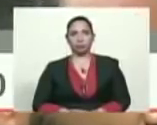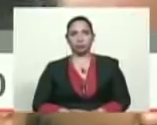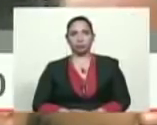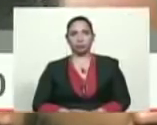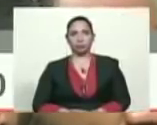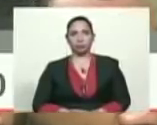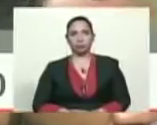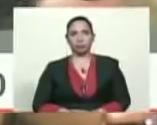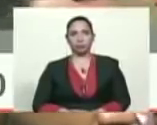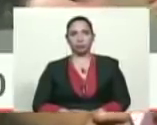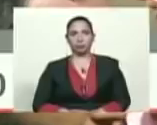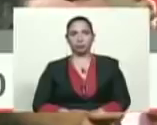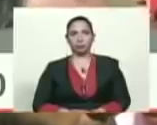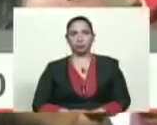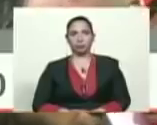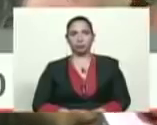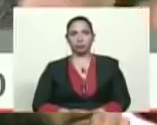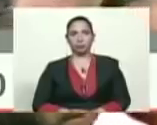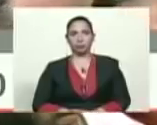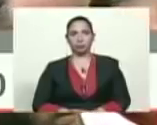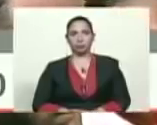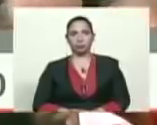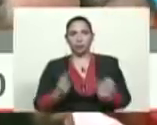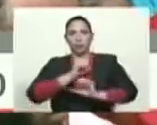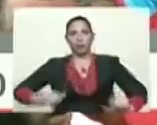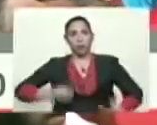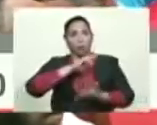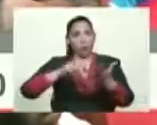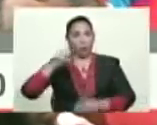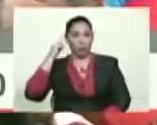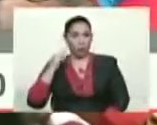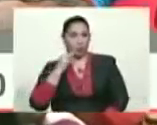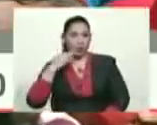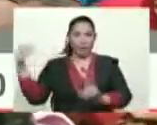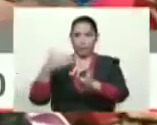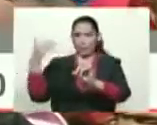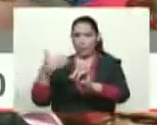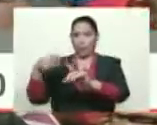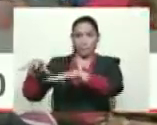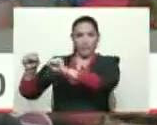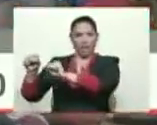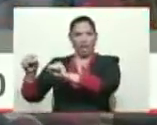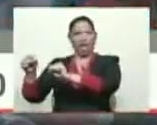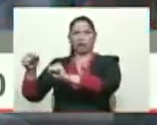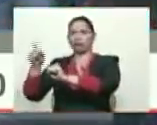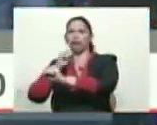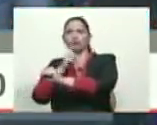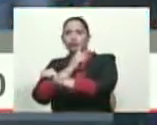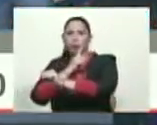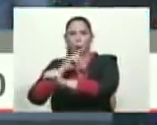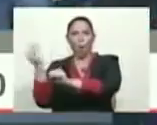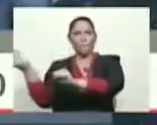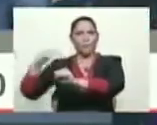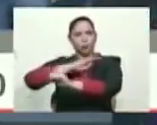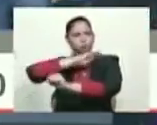agredida por el imperio que se hace llamar el más poderoso del